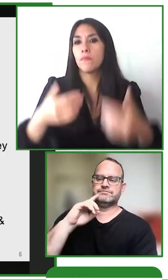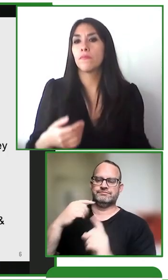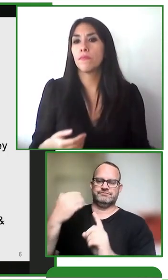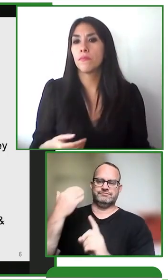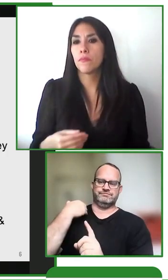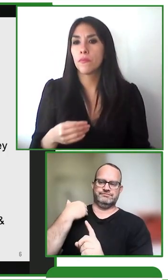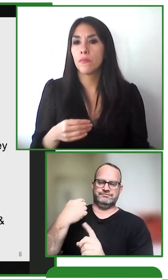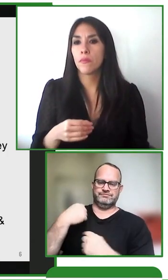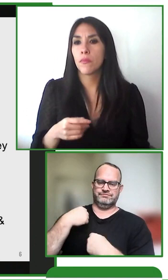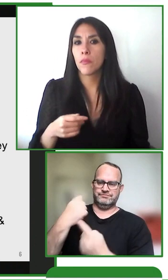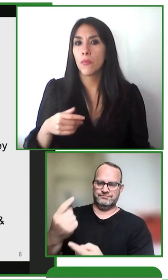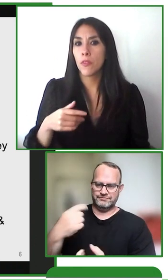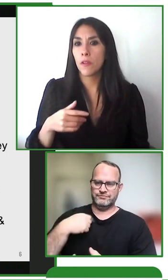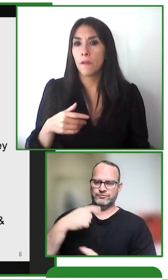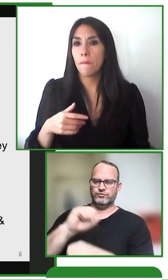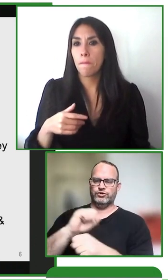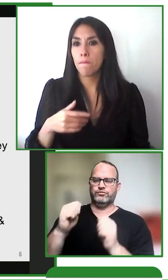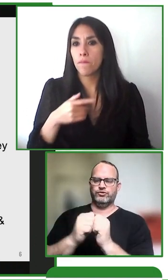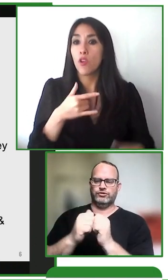sentido.